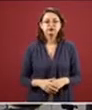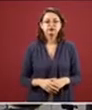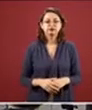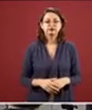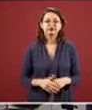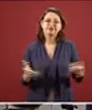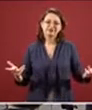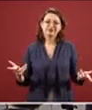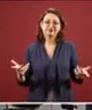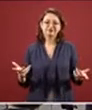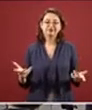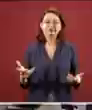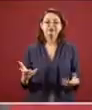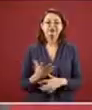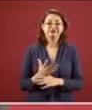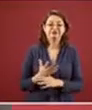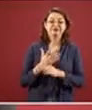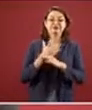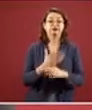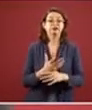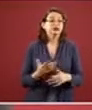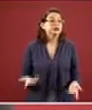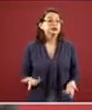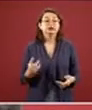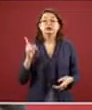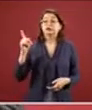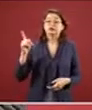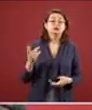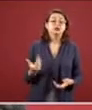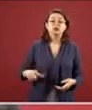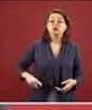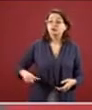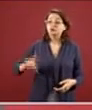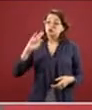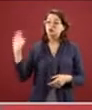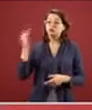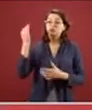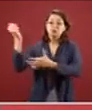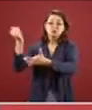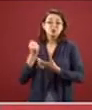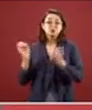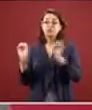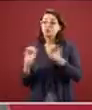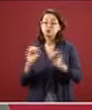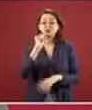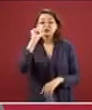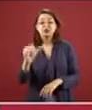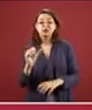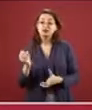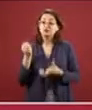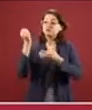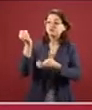esgrimiendo de que no tienen presupuesto porque no se les entregó o se les redujo